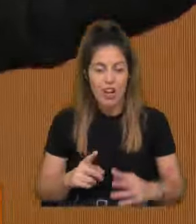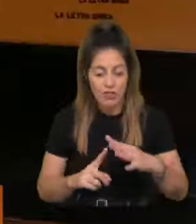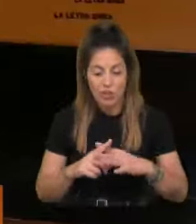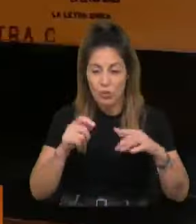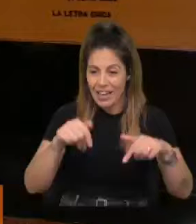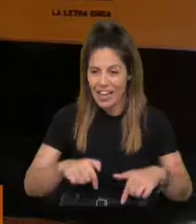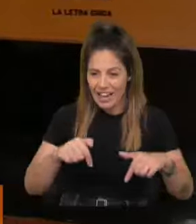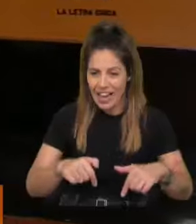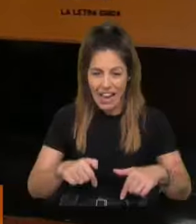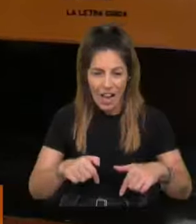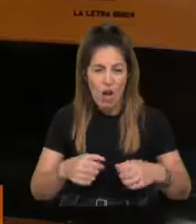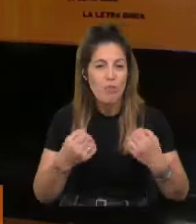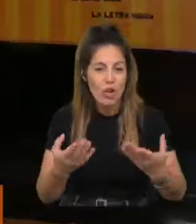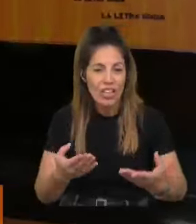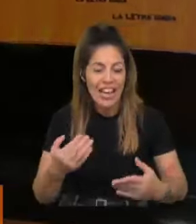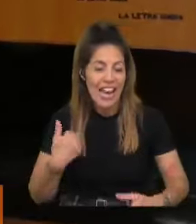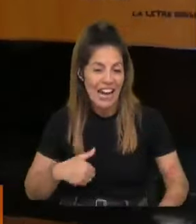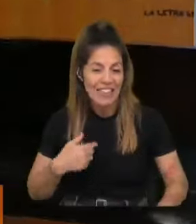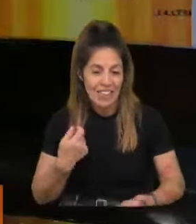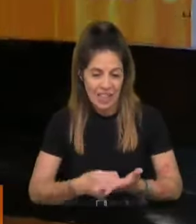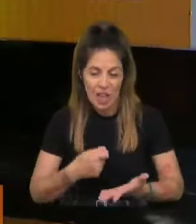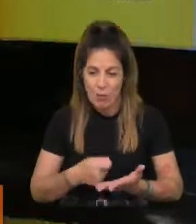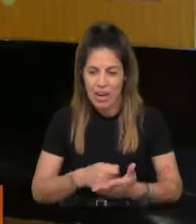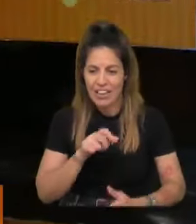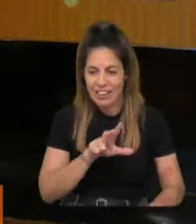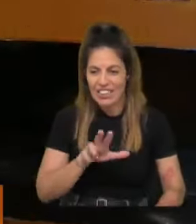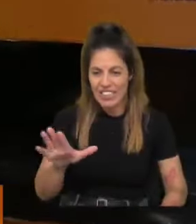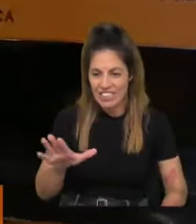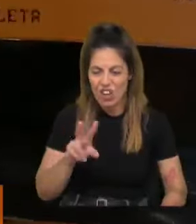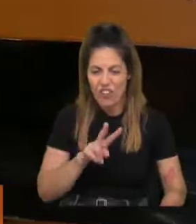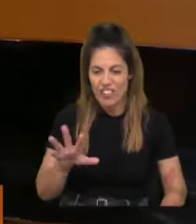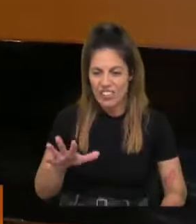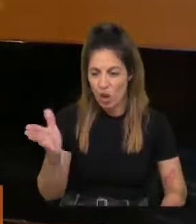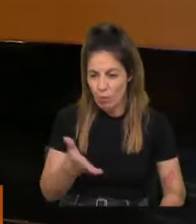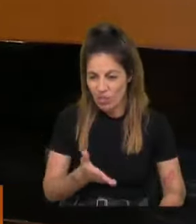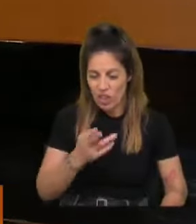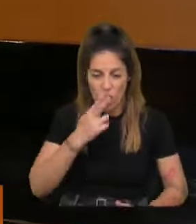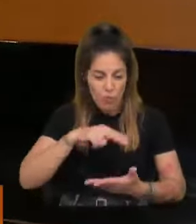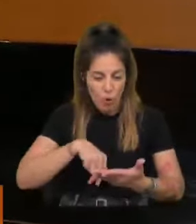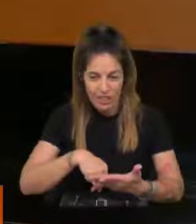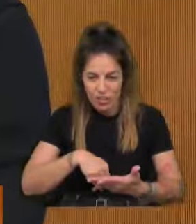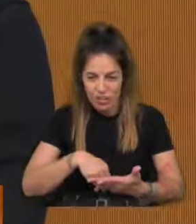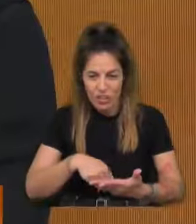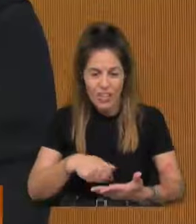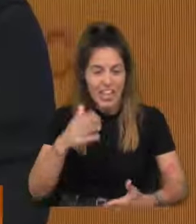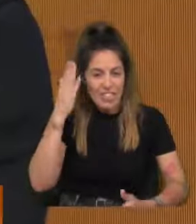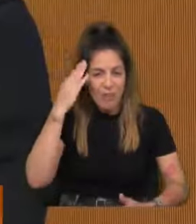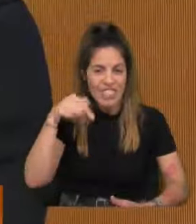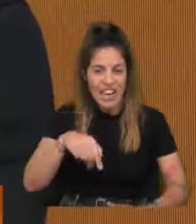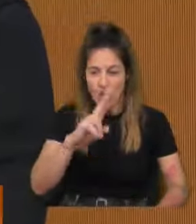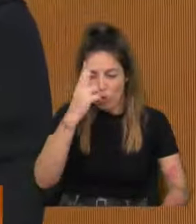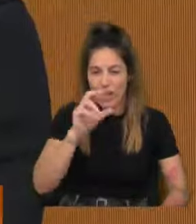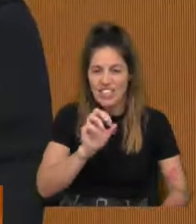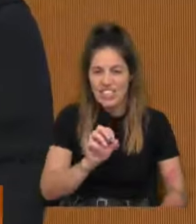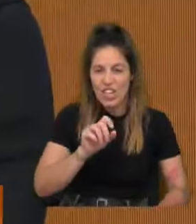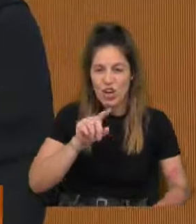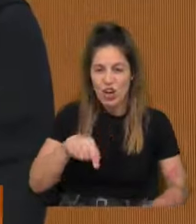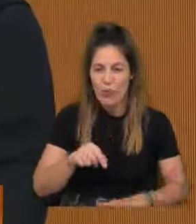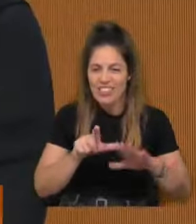Center Por qué Porque en Argentina tenía que pagar 35 25% de carga imp sabes cuánto pagan en Uruguay